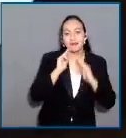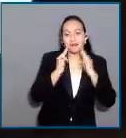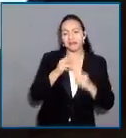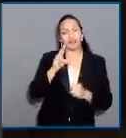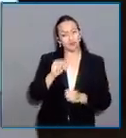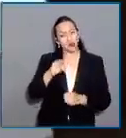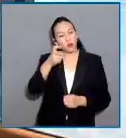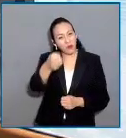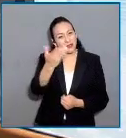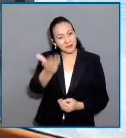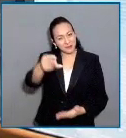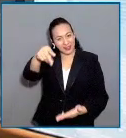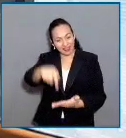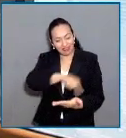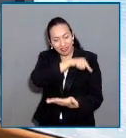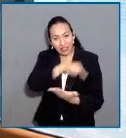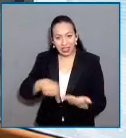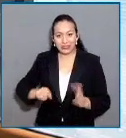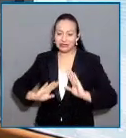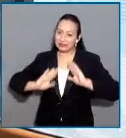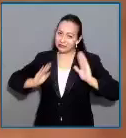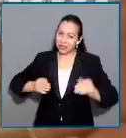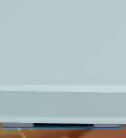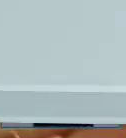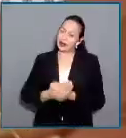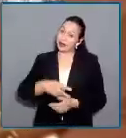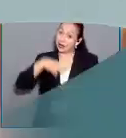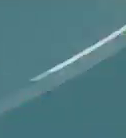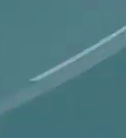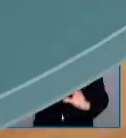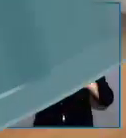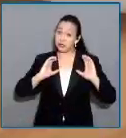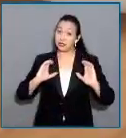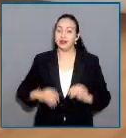elección para no poner en riesgo al país.